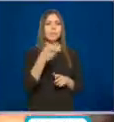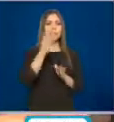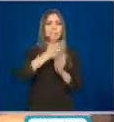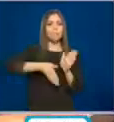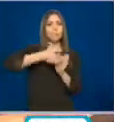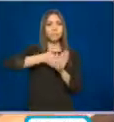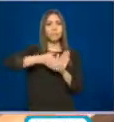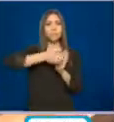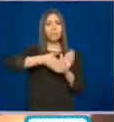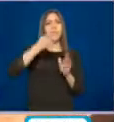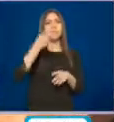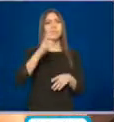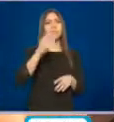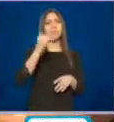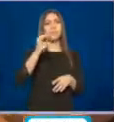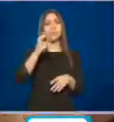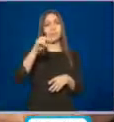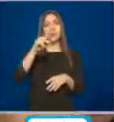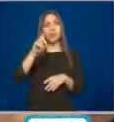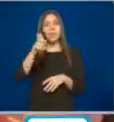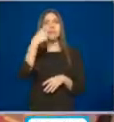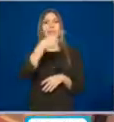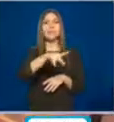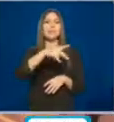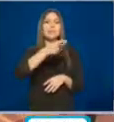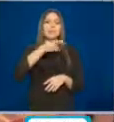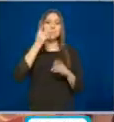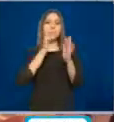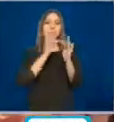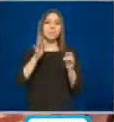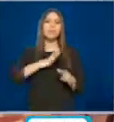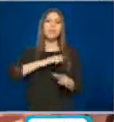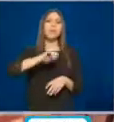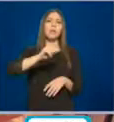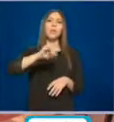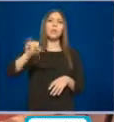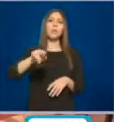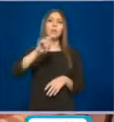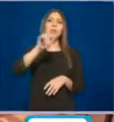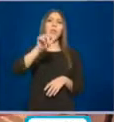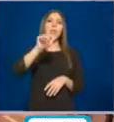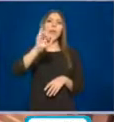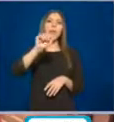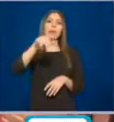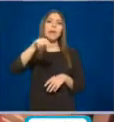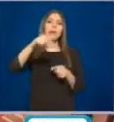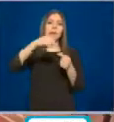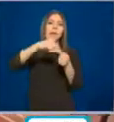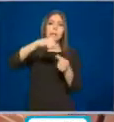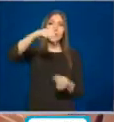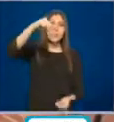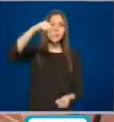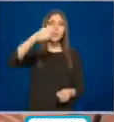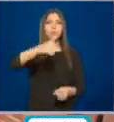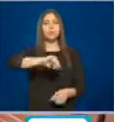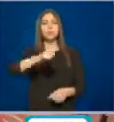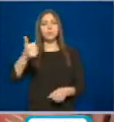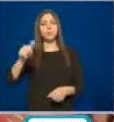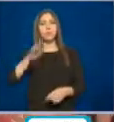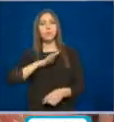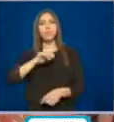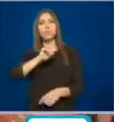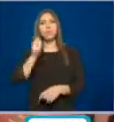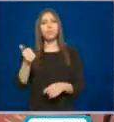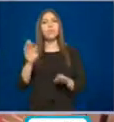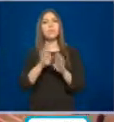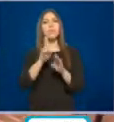Se regresa el curso 1. Bueno, está Así bien. como hay juliana, hay bastones. Yo lo voy a hacer, Hay lo van a ver. francesa, que como las papas a la francesa.